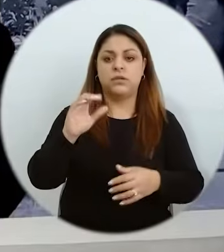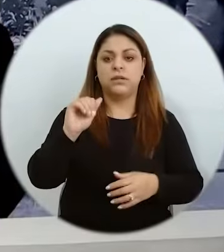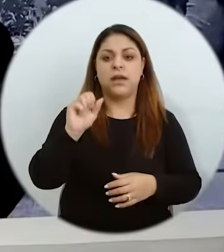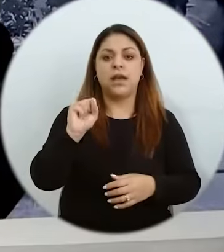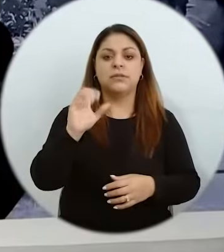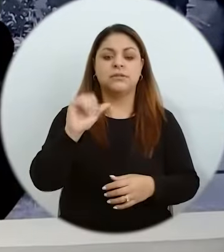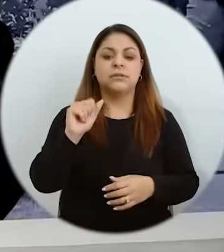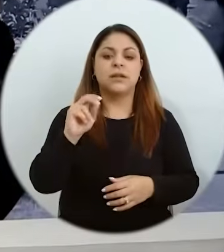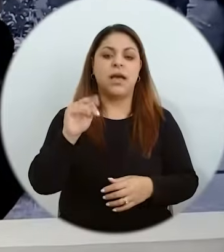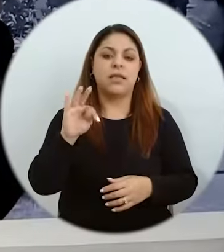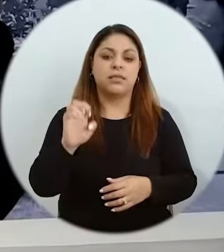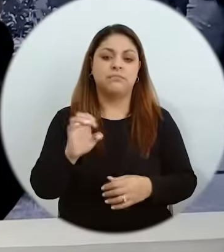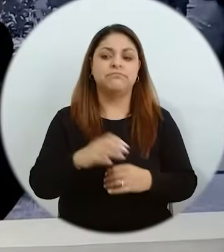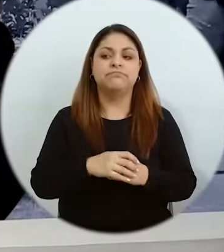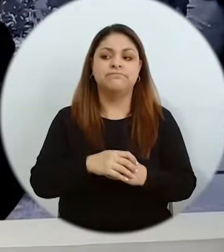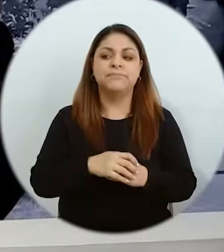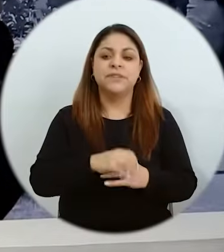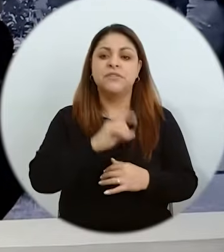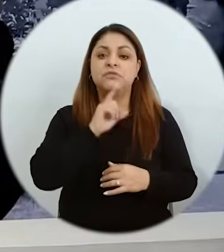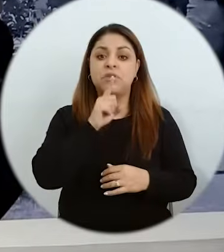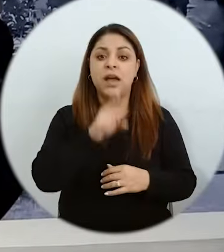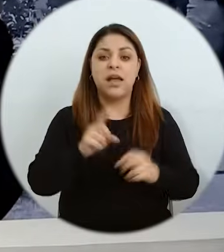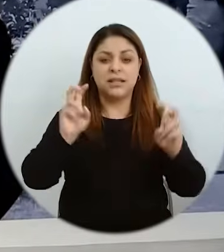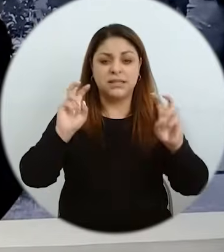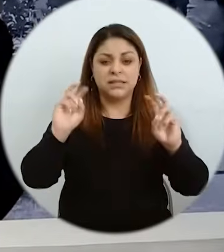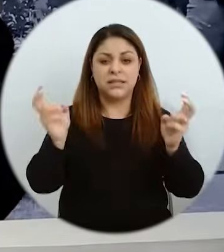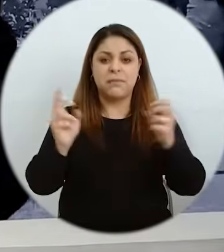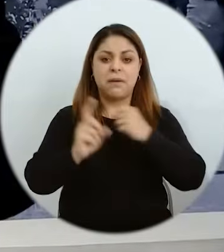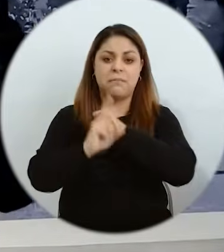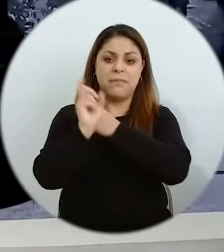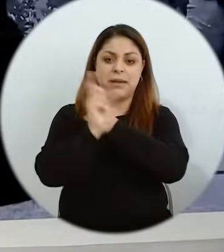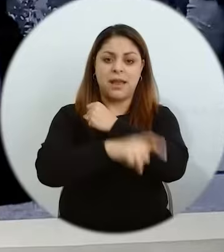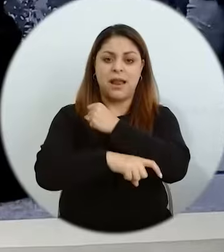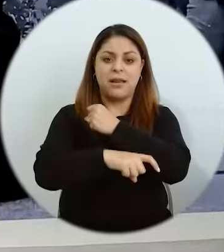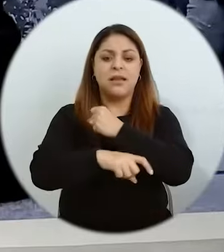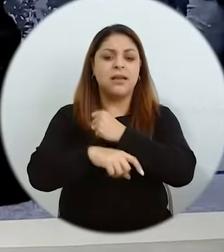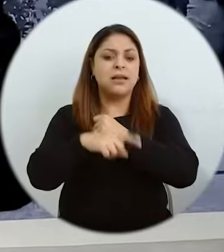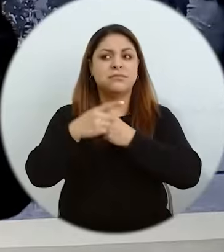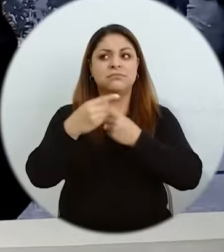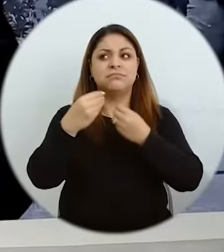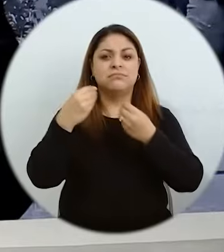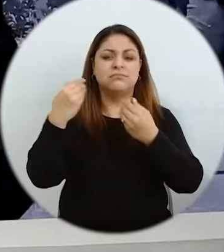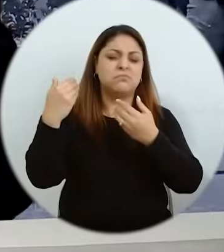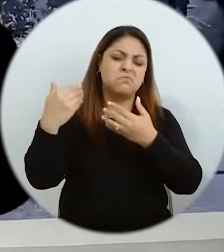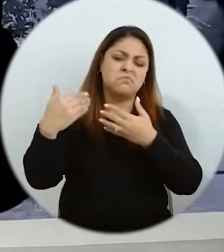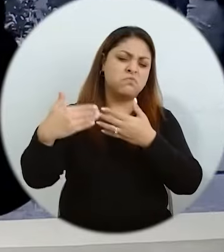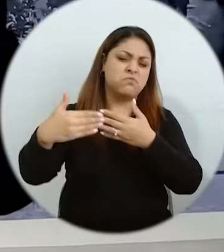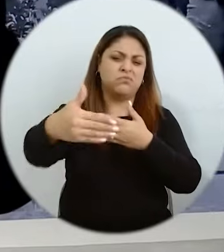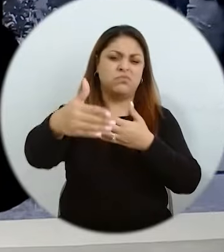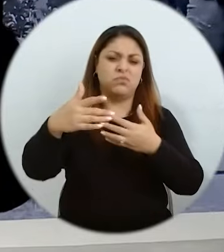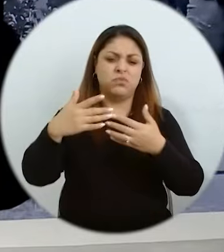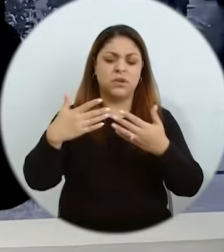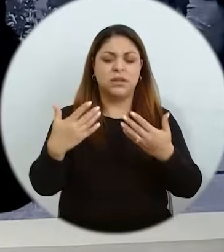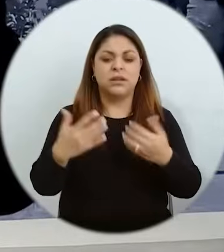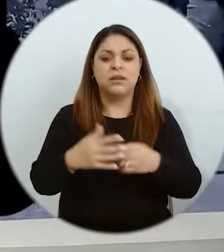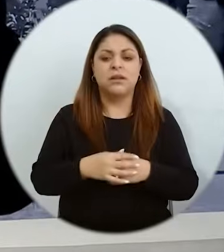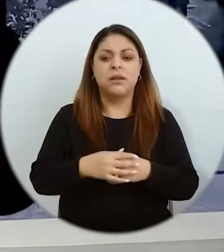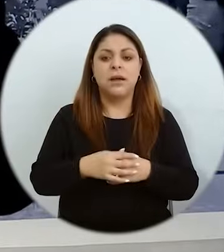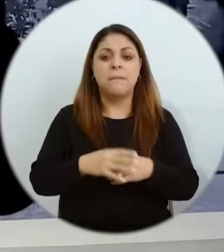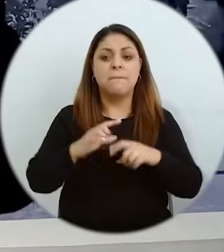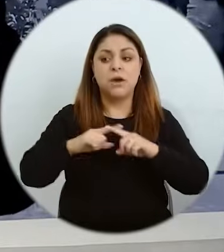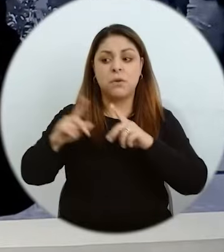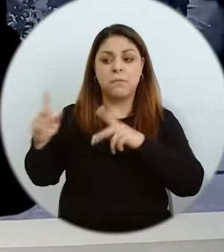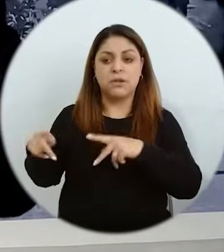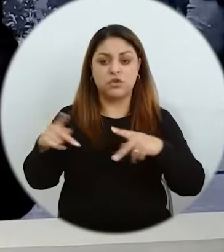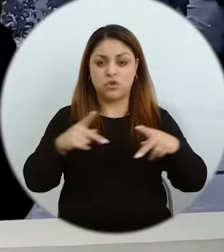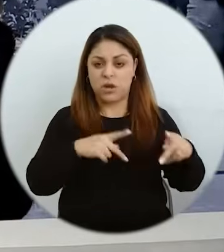que en realidad el tema penal es de mucha trascendencia, pero es porque el